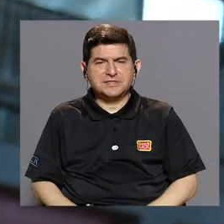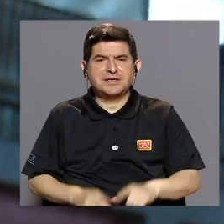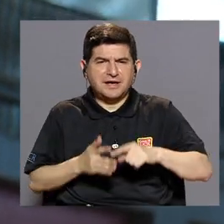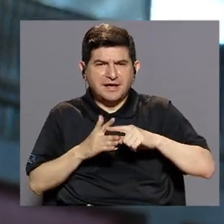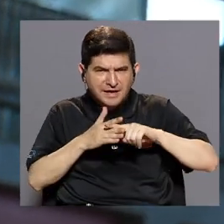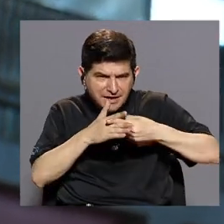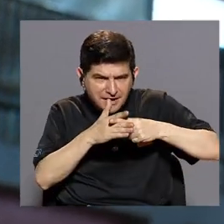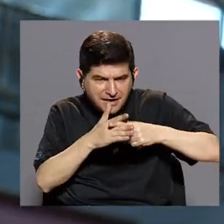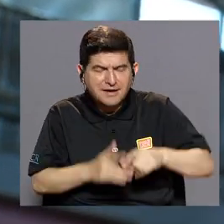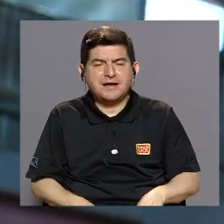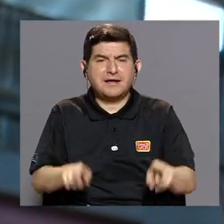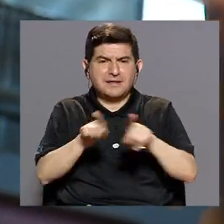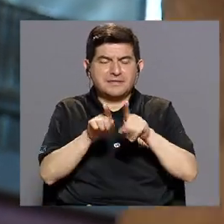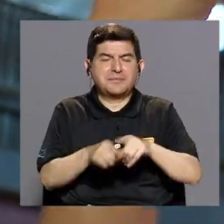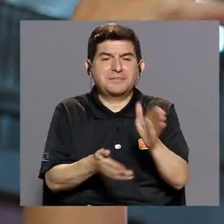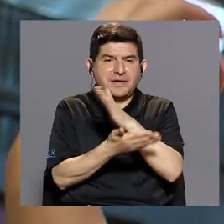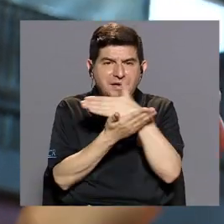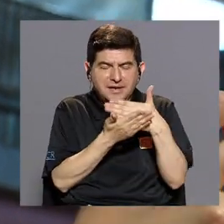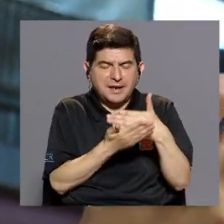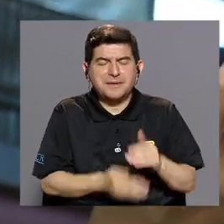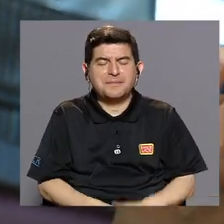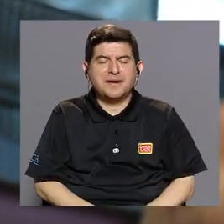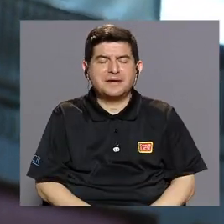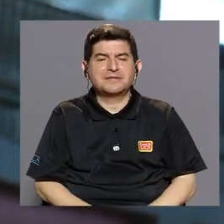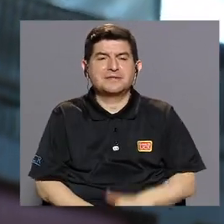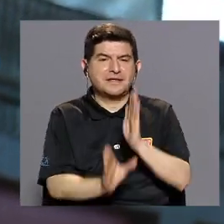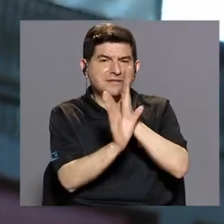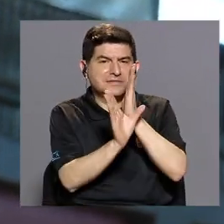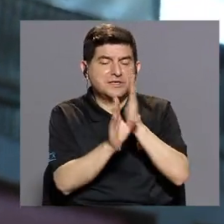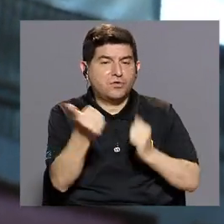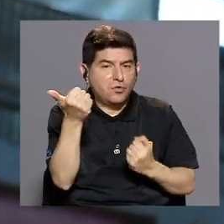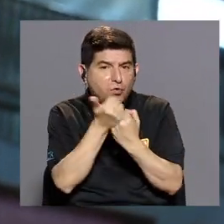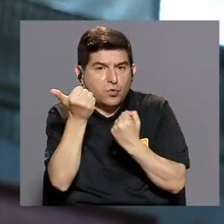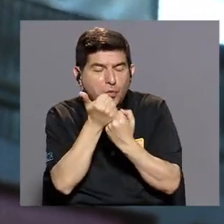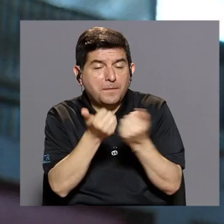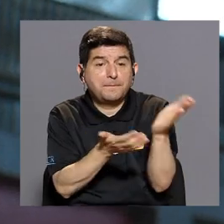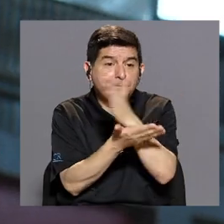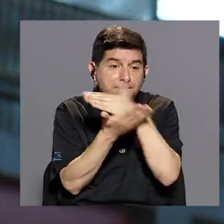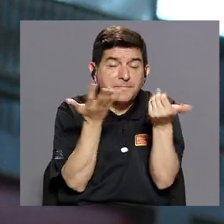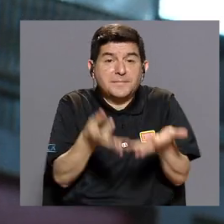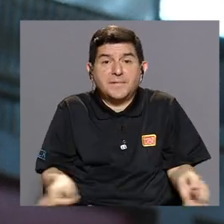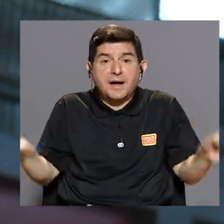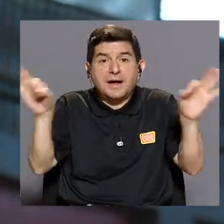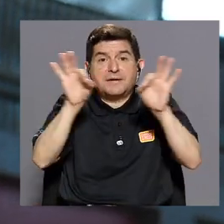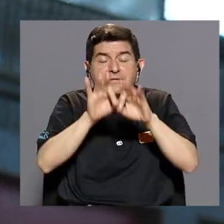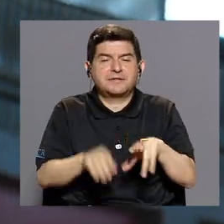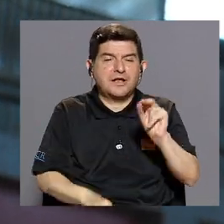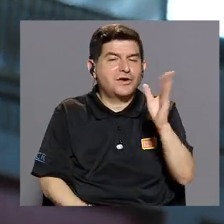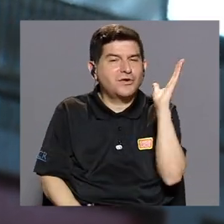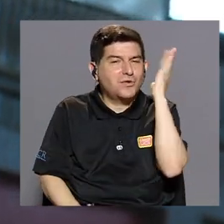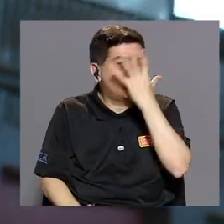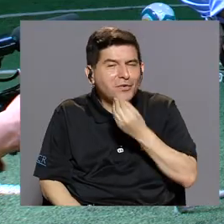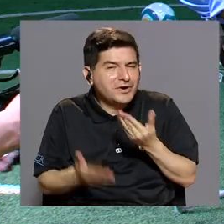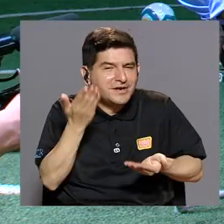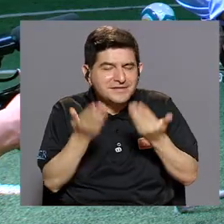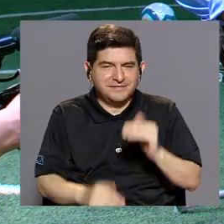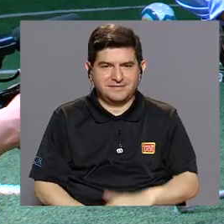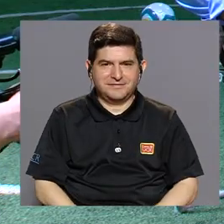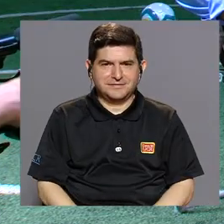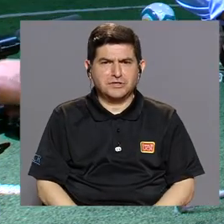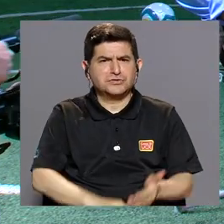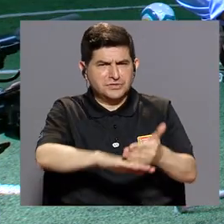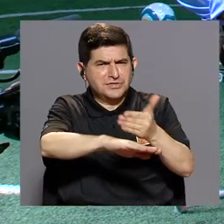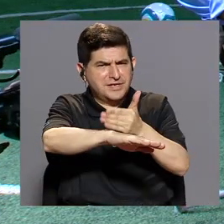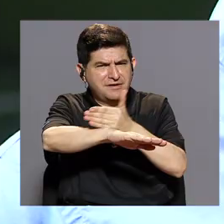readaptación, luego viene el preparador físico y está la parte del psicólogo, que nos hemos apoyado un poco ahí, porque también es parte de la parte no tan bonita, ¿verdad? De todo no,